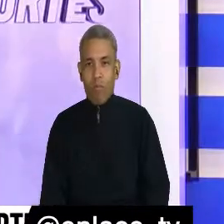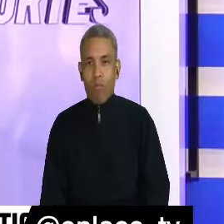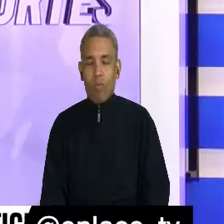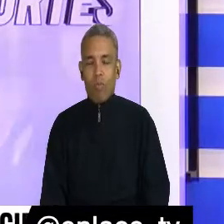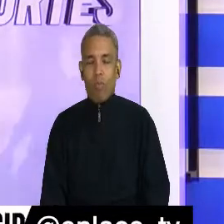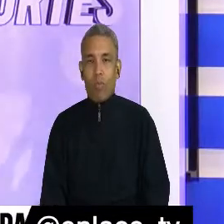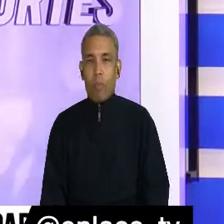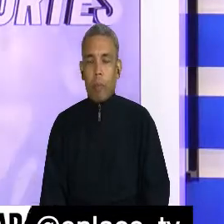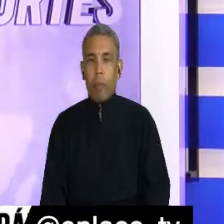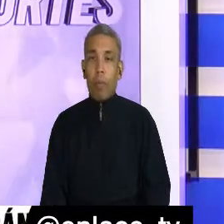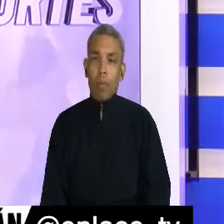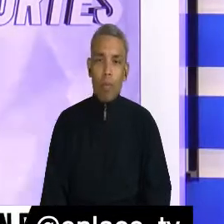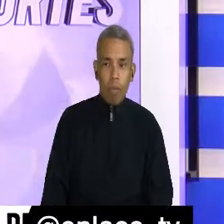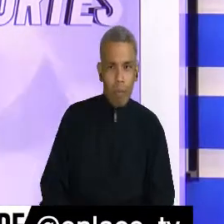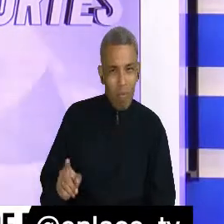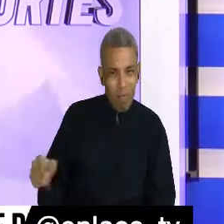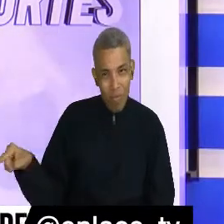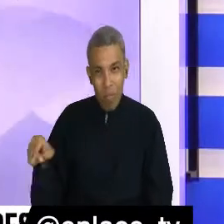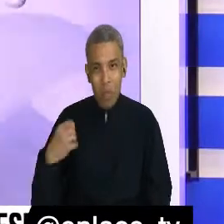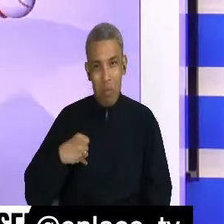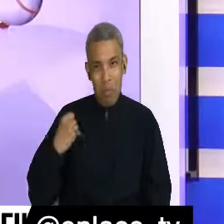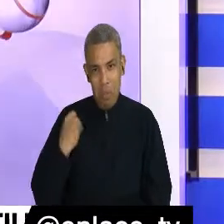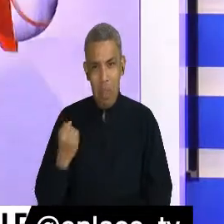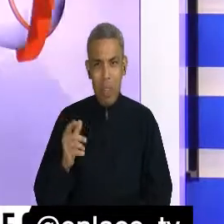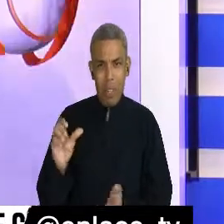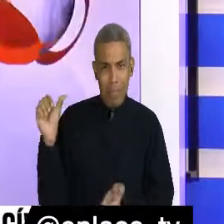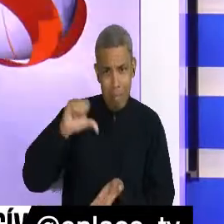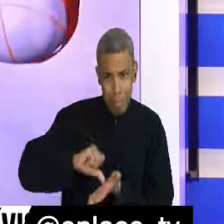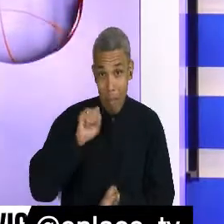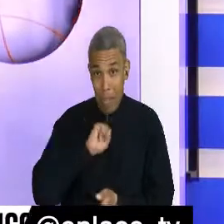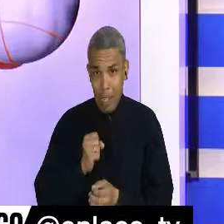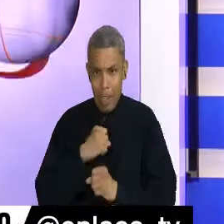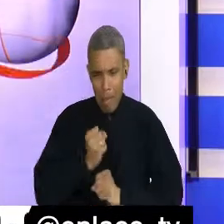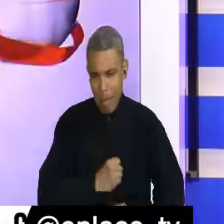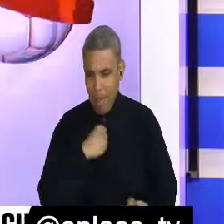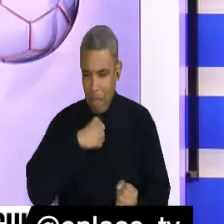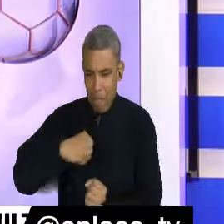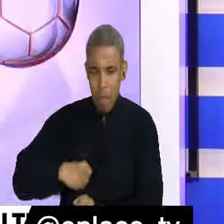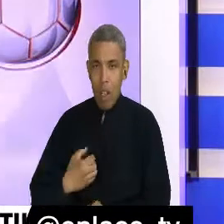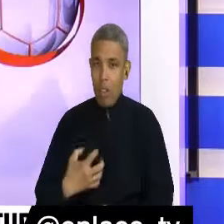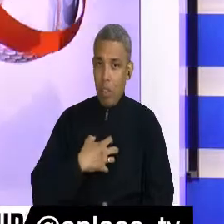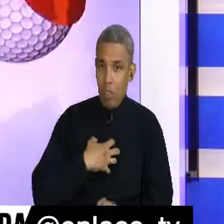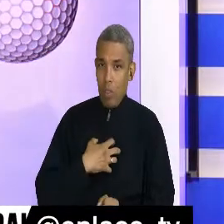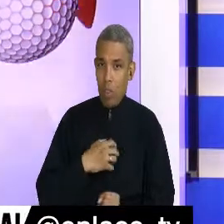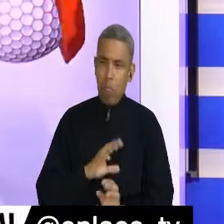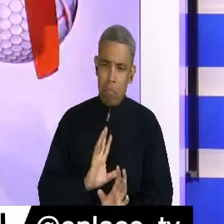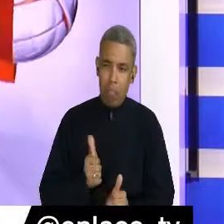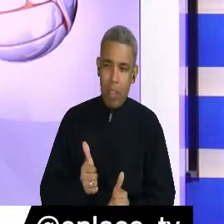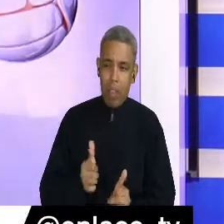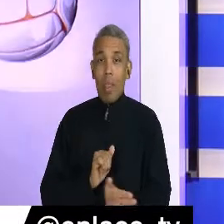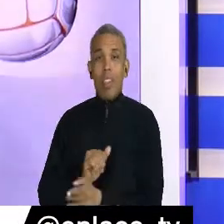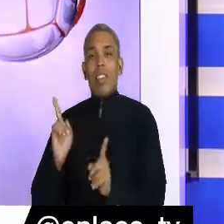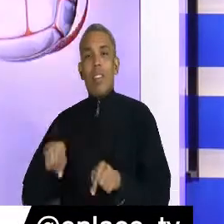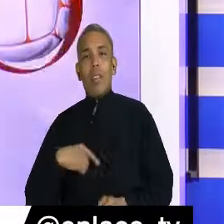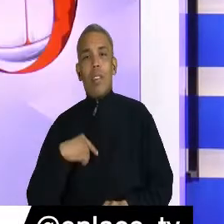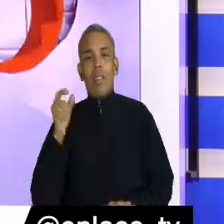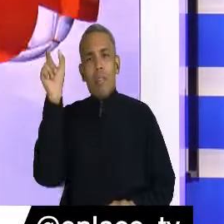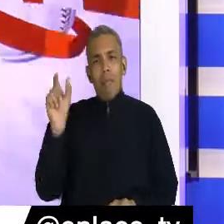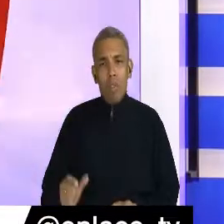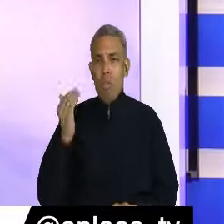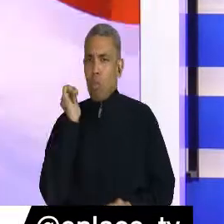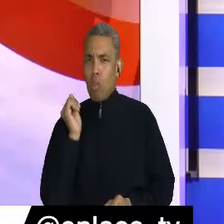la participación de los deportistas barranqueños en este suramericano de canotaje, también en el juzgamiento una barranqueña hizo su representación importante en este